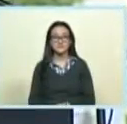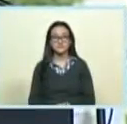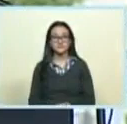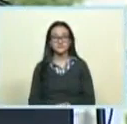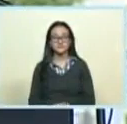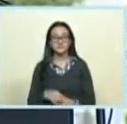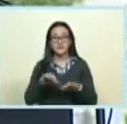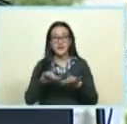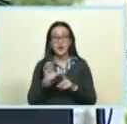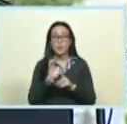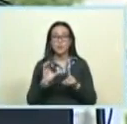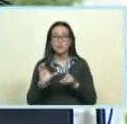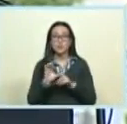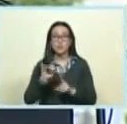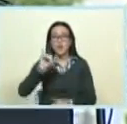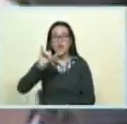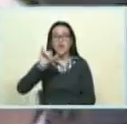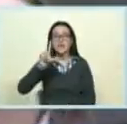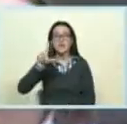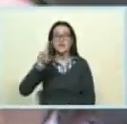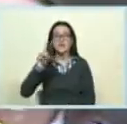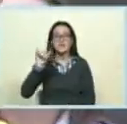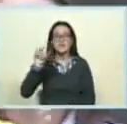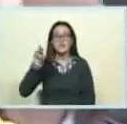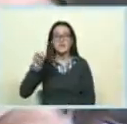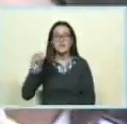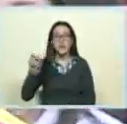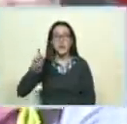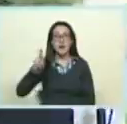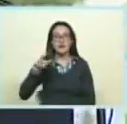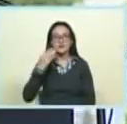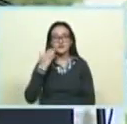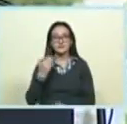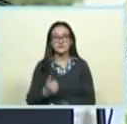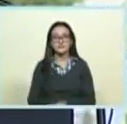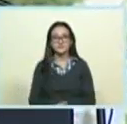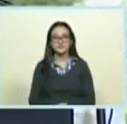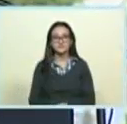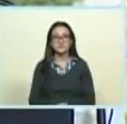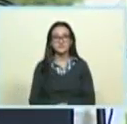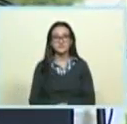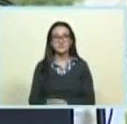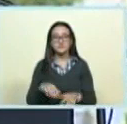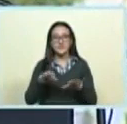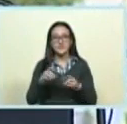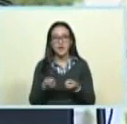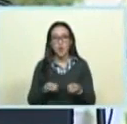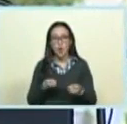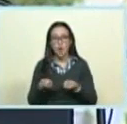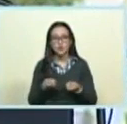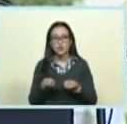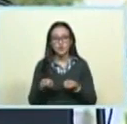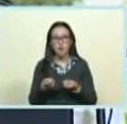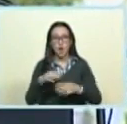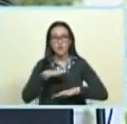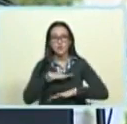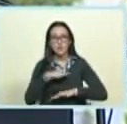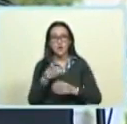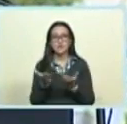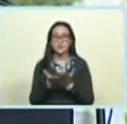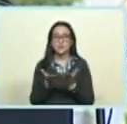Secretaría de Cultura, Ildimar Coronel, la secretaria. Secretario de Control y Bienestar